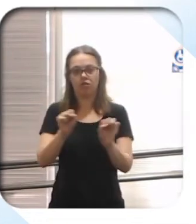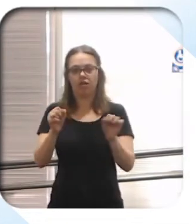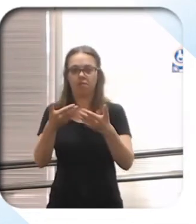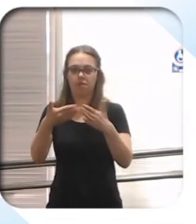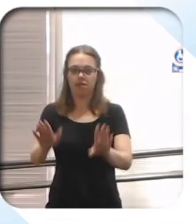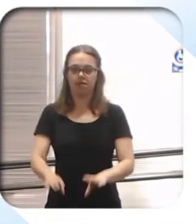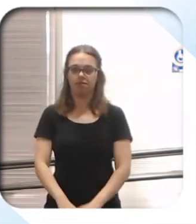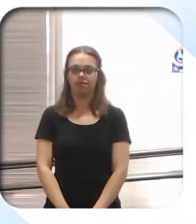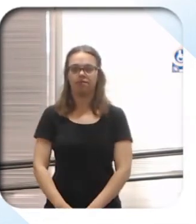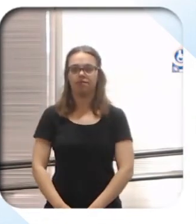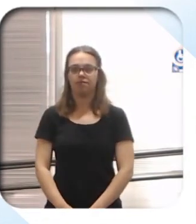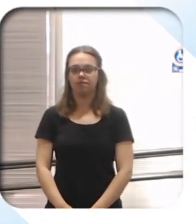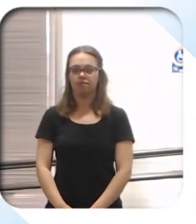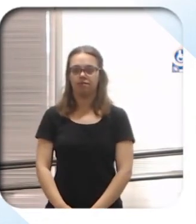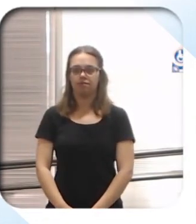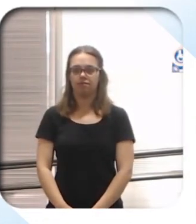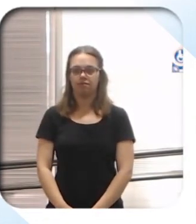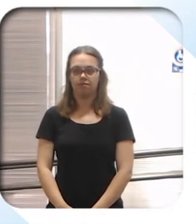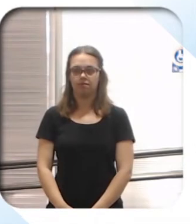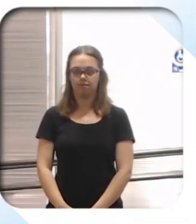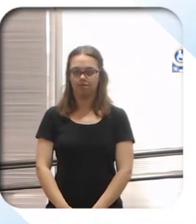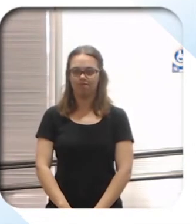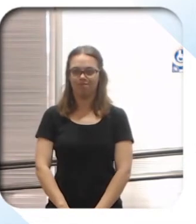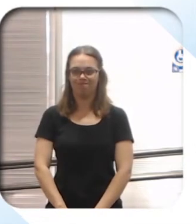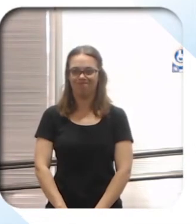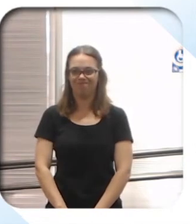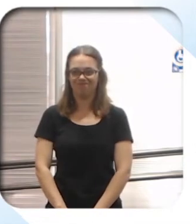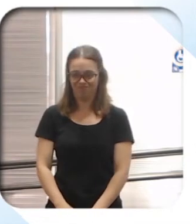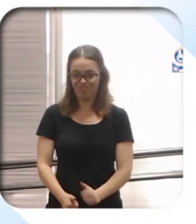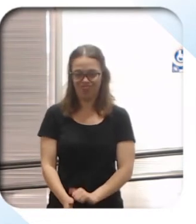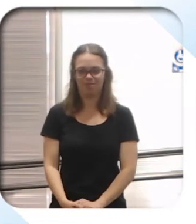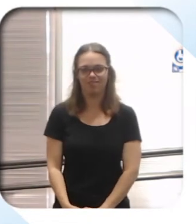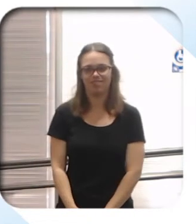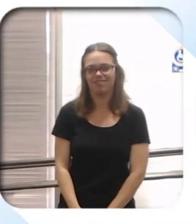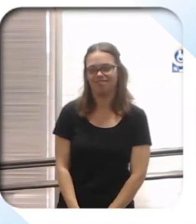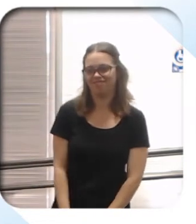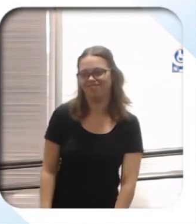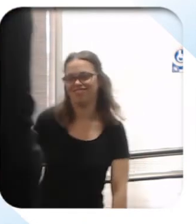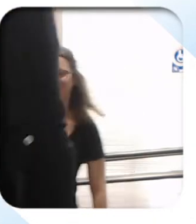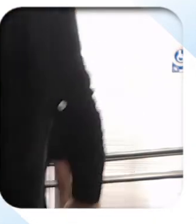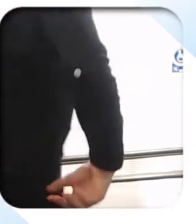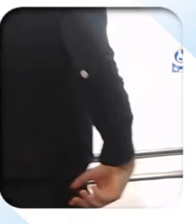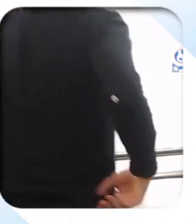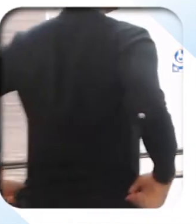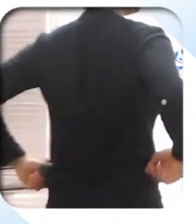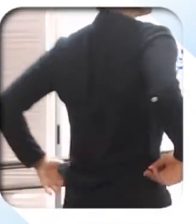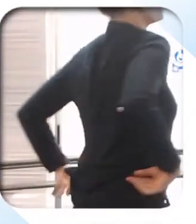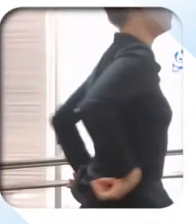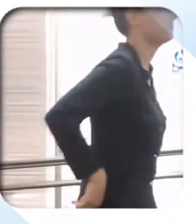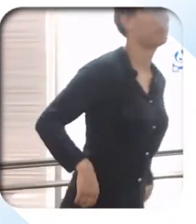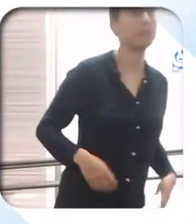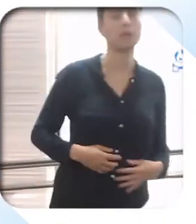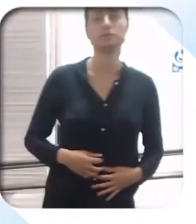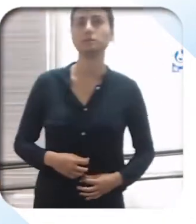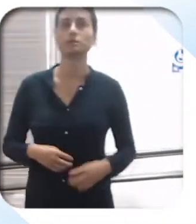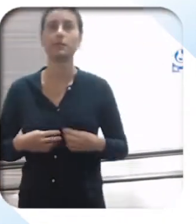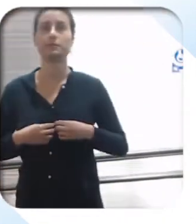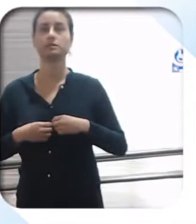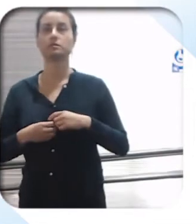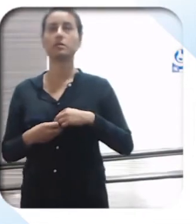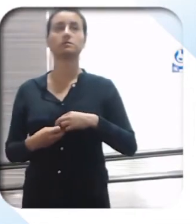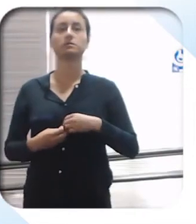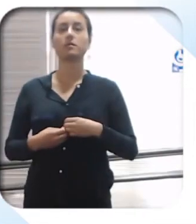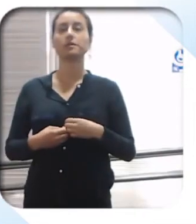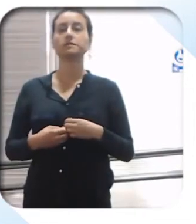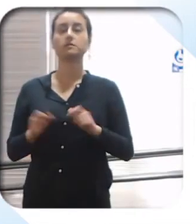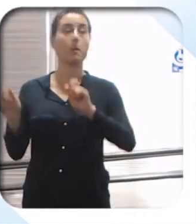damos comienzo. Esta es la última disertación. Luego vamos a hacer un corte para el café. ¿Pronto? Adelante. Mientras van